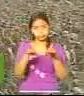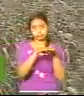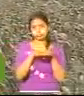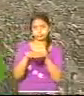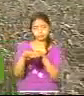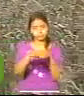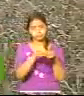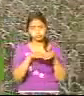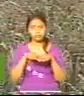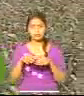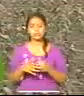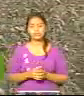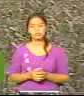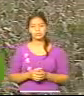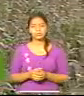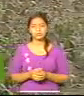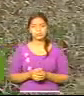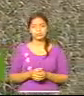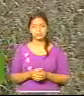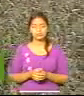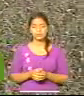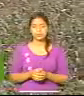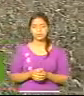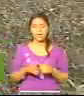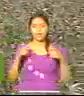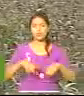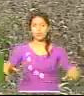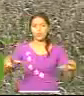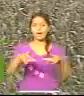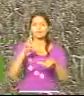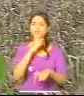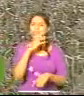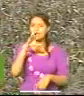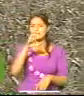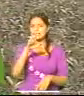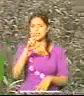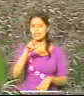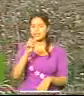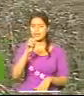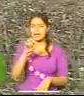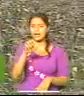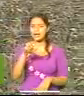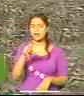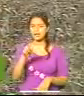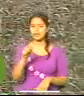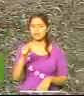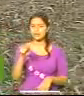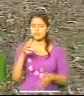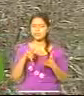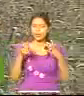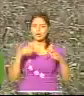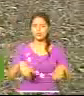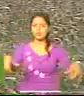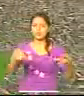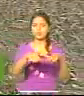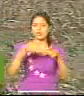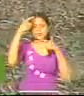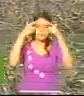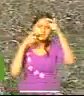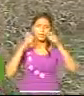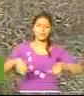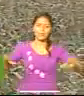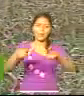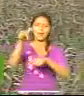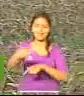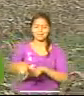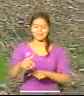Sí, ya, esto ya no lo tenemos como el área de cereales, ahora lo pusimos con la vaina del el Rincón Bolivariano, lo pusimos Hugo Rafael Chávez